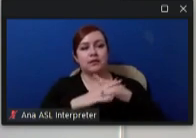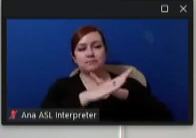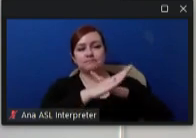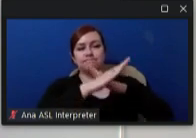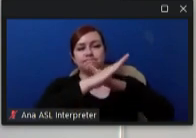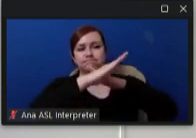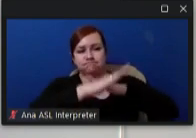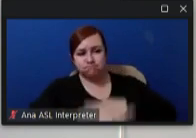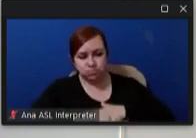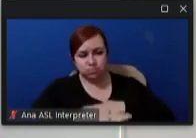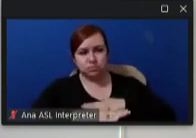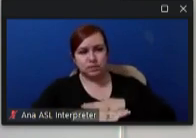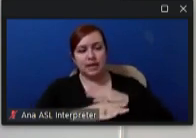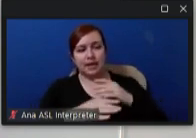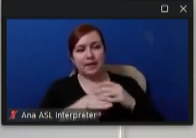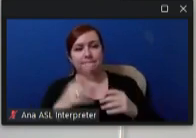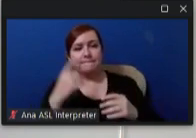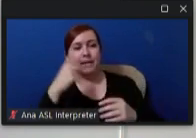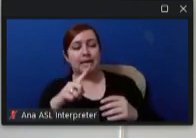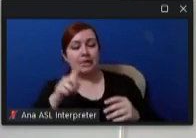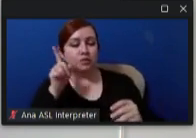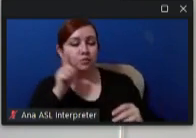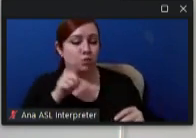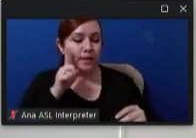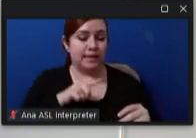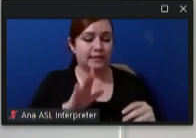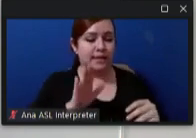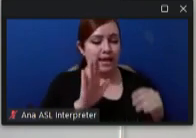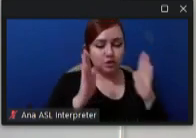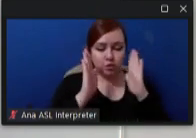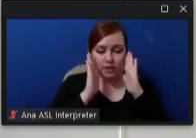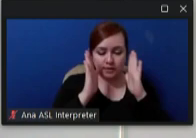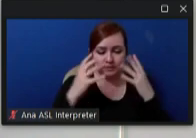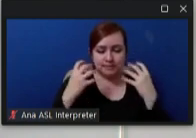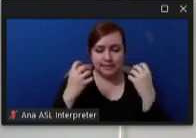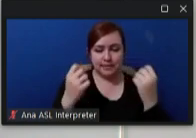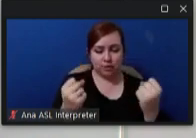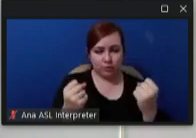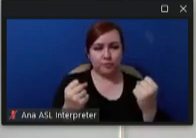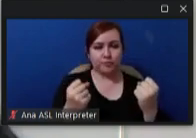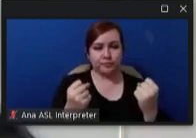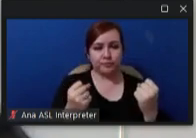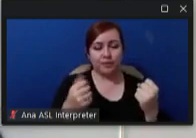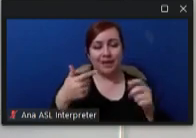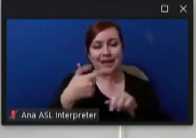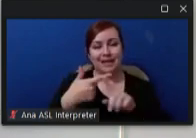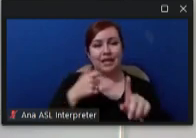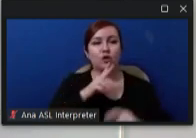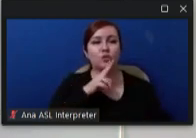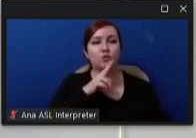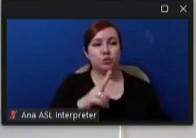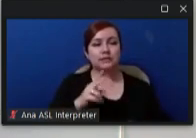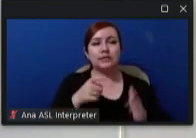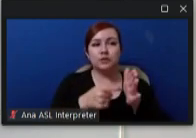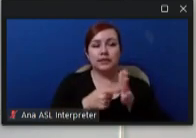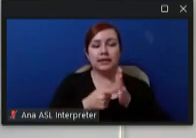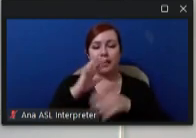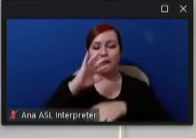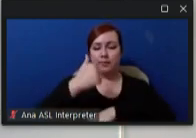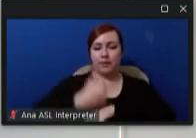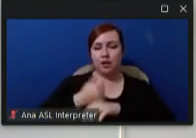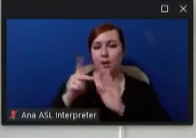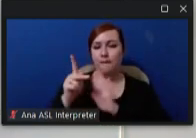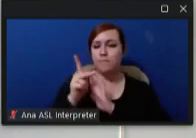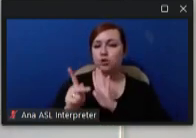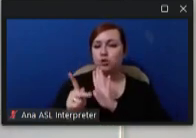con discapacidad a la atención en salud y a sus derechos sexuales y reproductivos en Honduras. Esto requiere la implementación de protocolos,